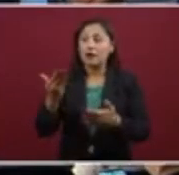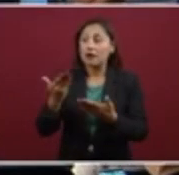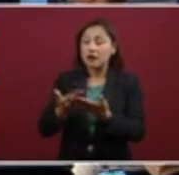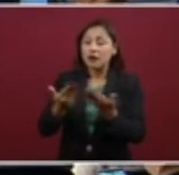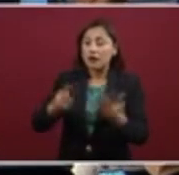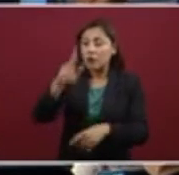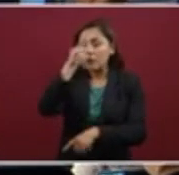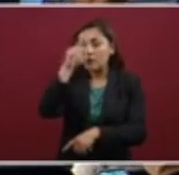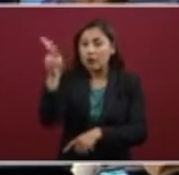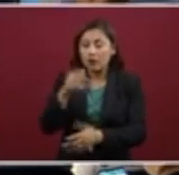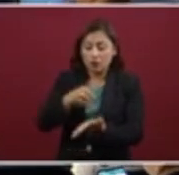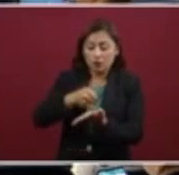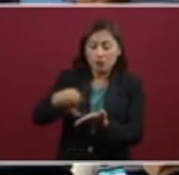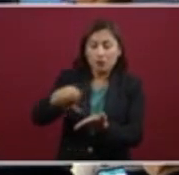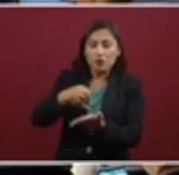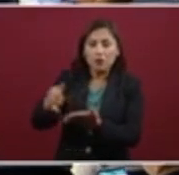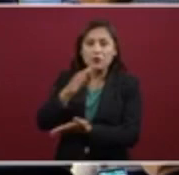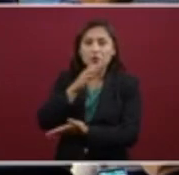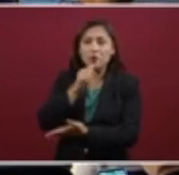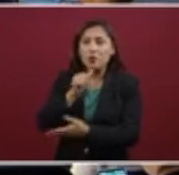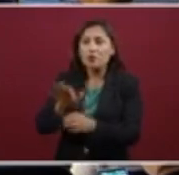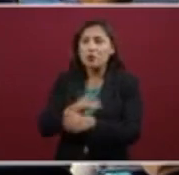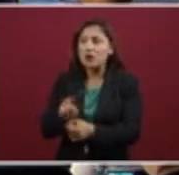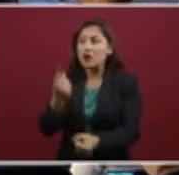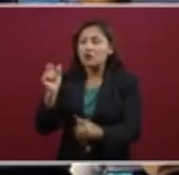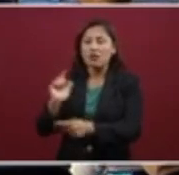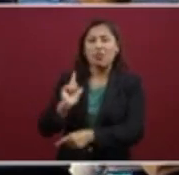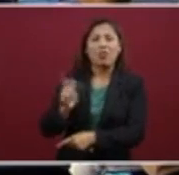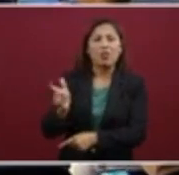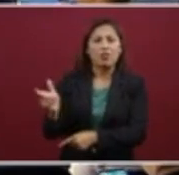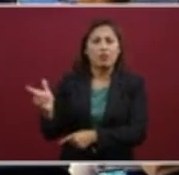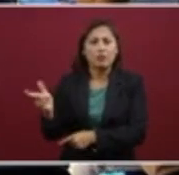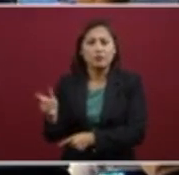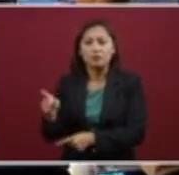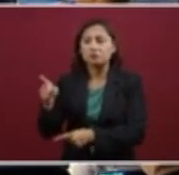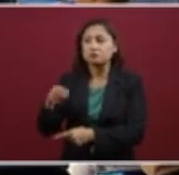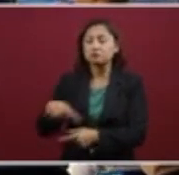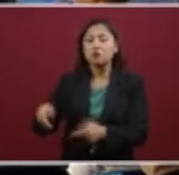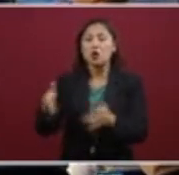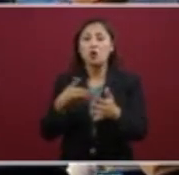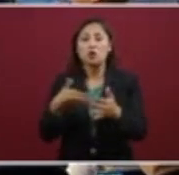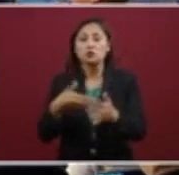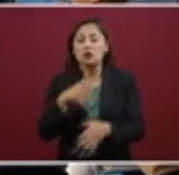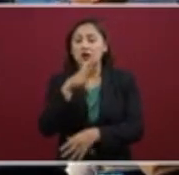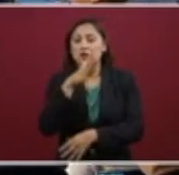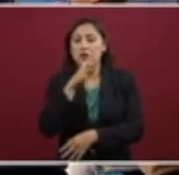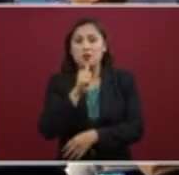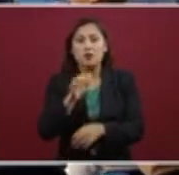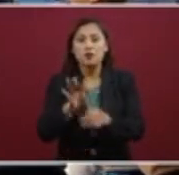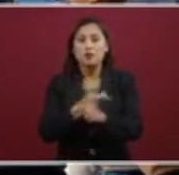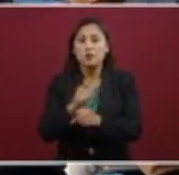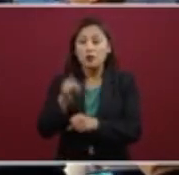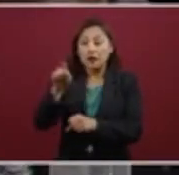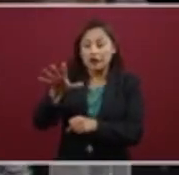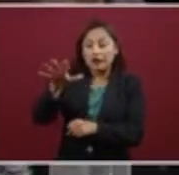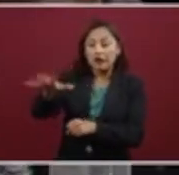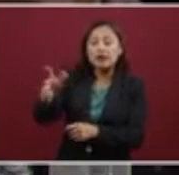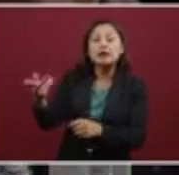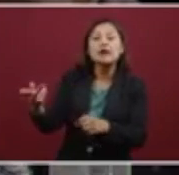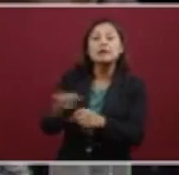no pueden cocinar, porque en esos poblados cuando cocinan y sale el humo,